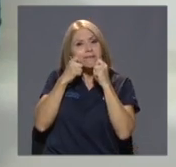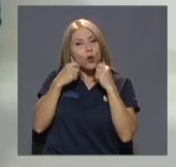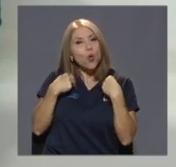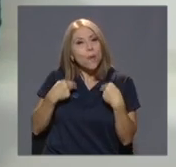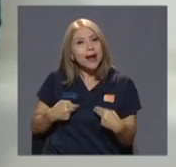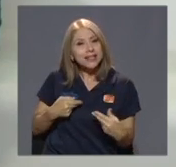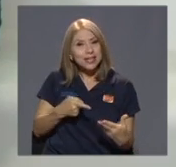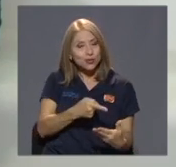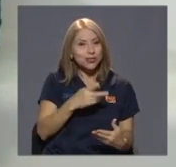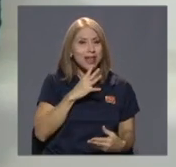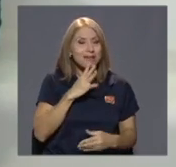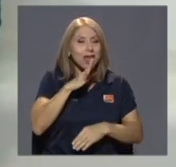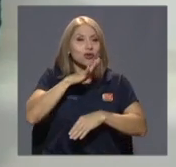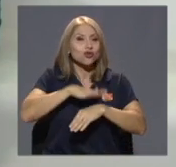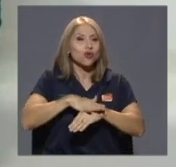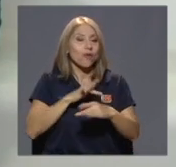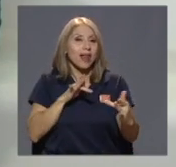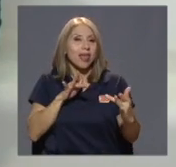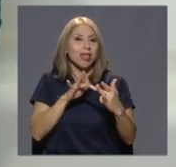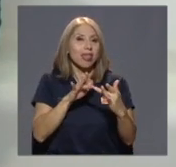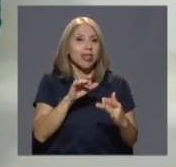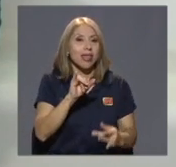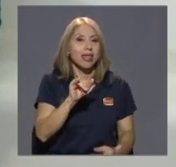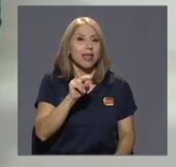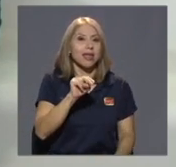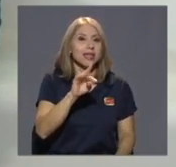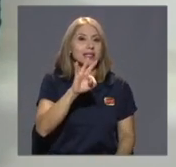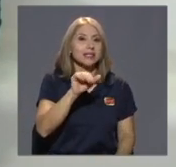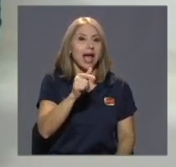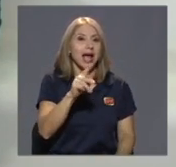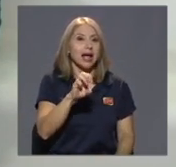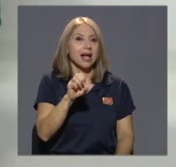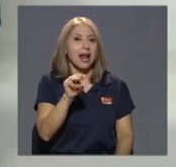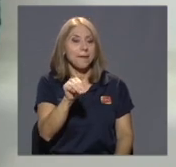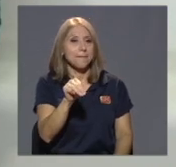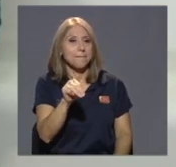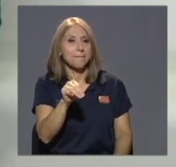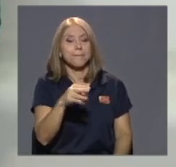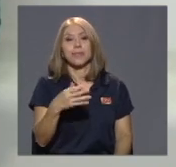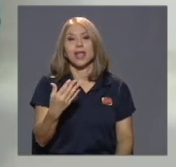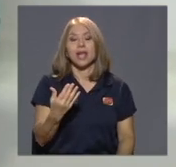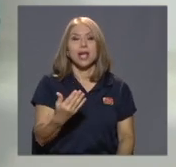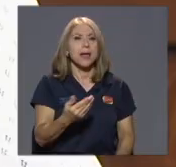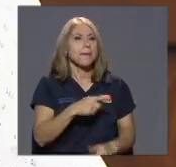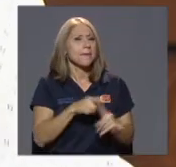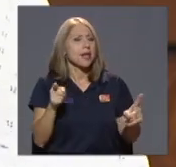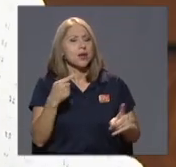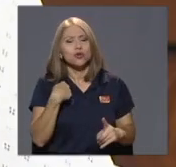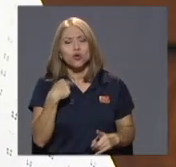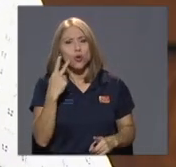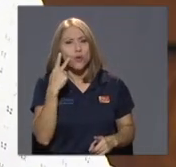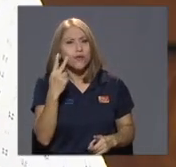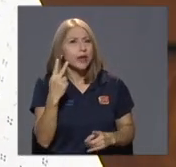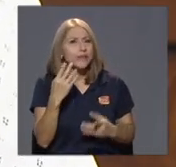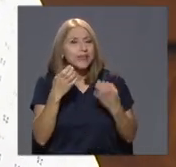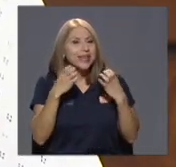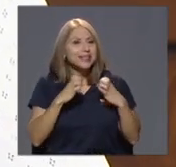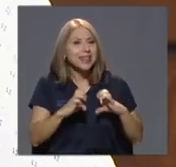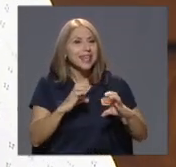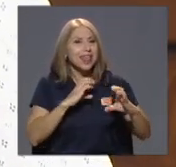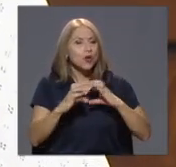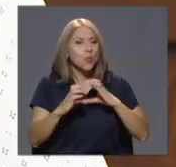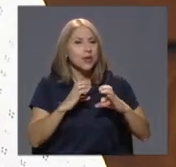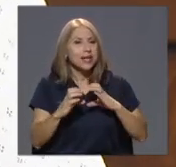Pero concretamente no encuentro todavía en la estrategia de comunicación es, digamos, como qué sostiene esa